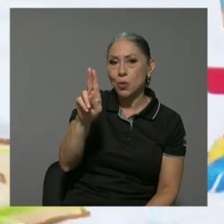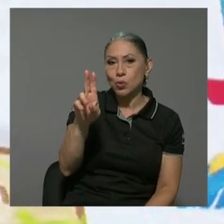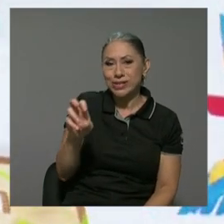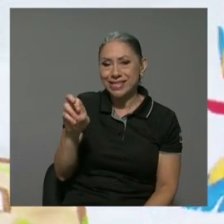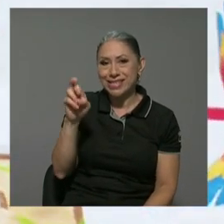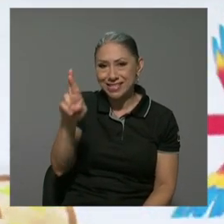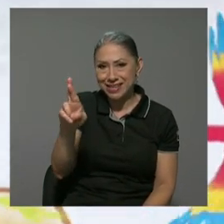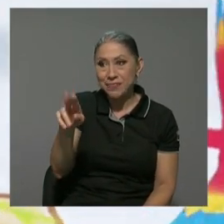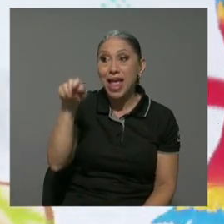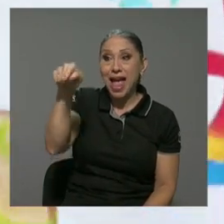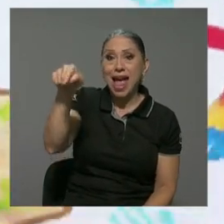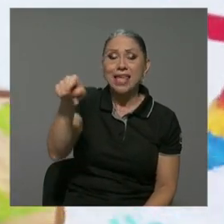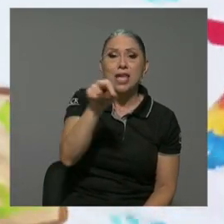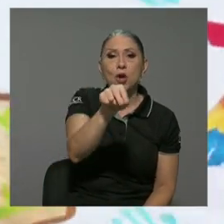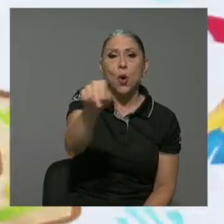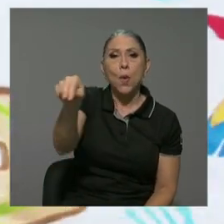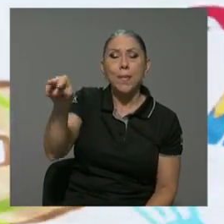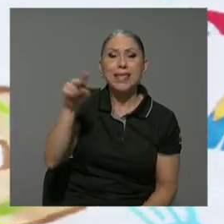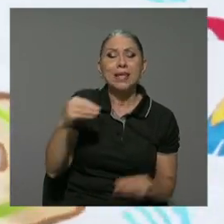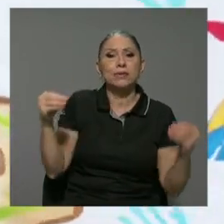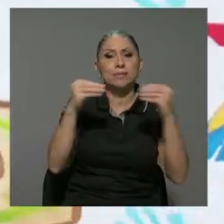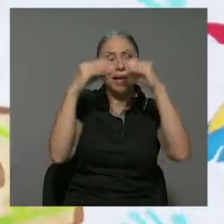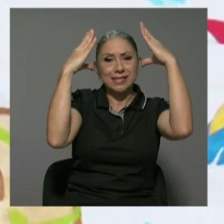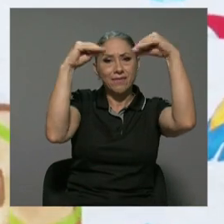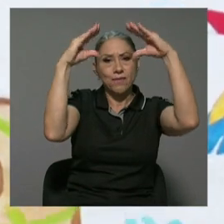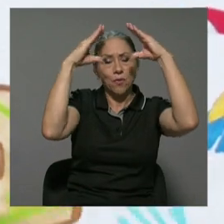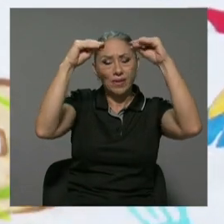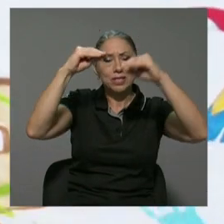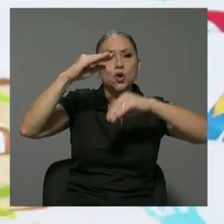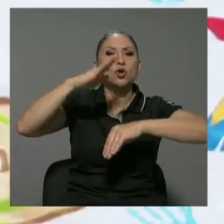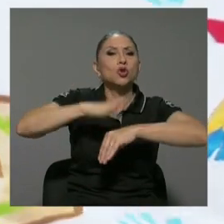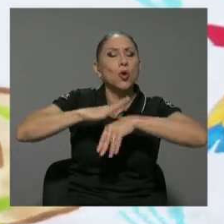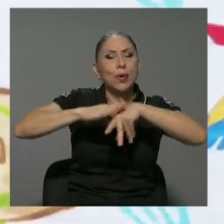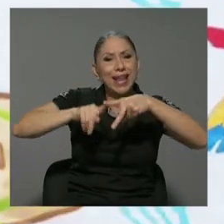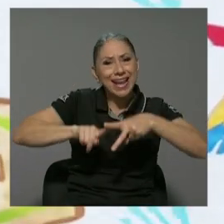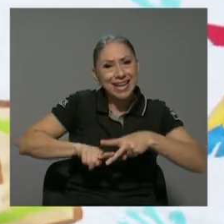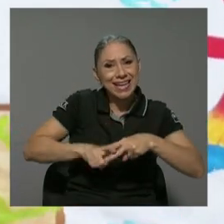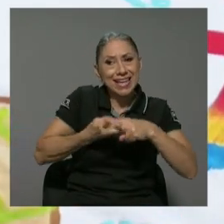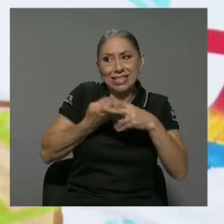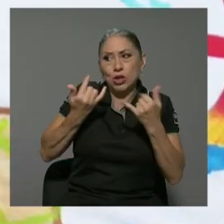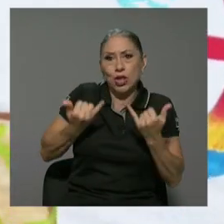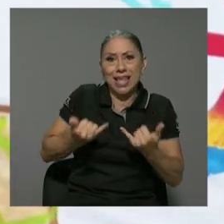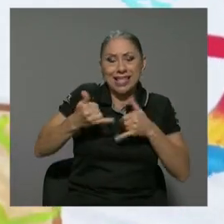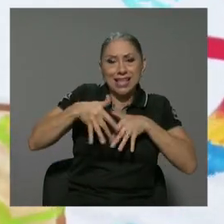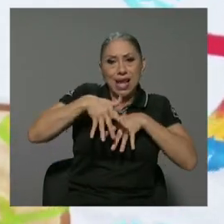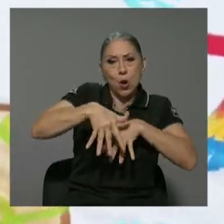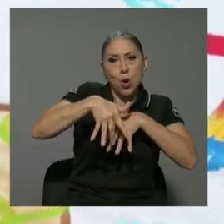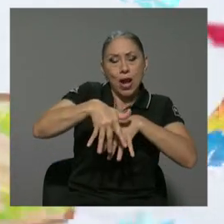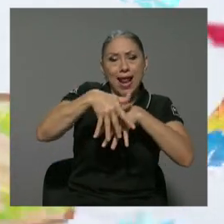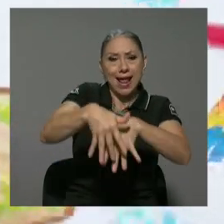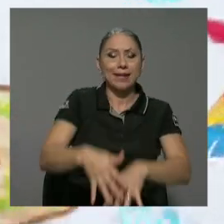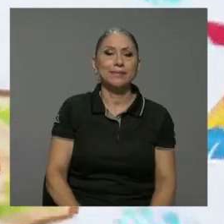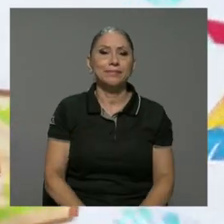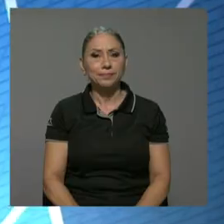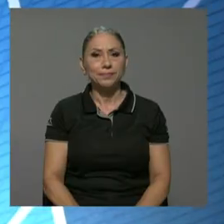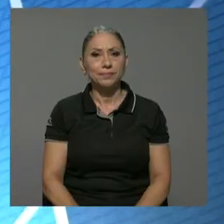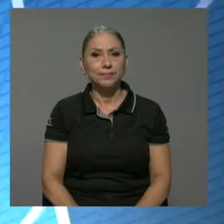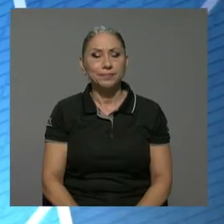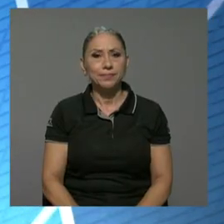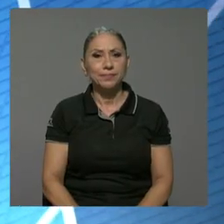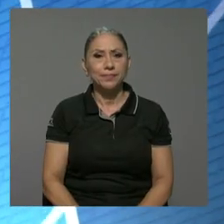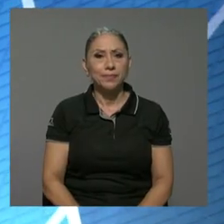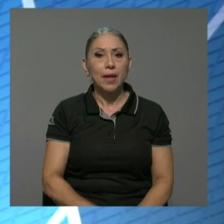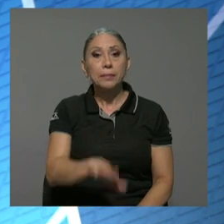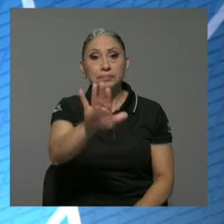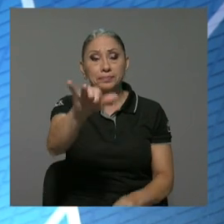UCR, en donde mis compañeros tienen más información sobre el inicio de esta jornada.